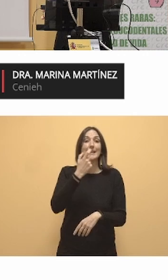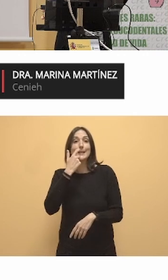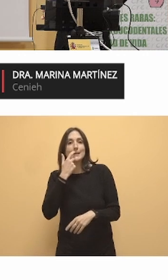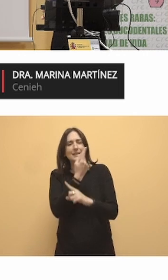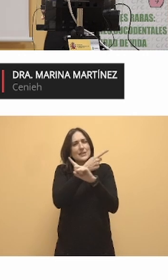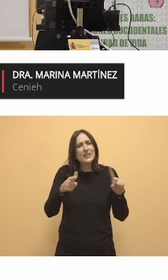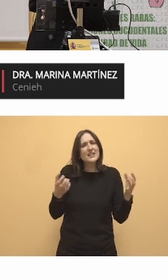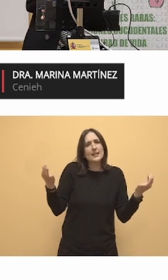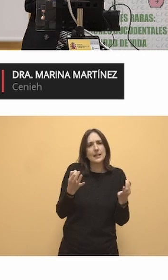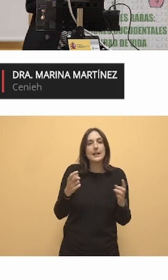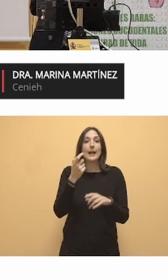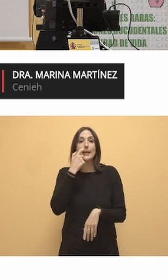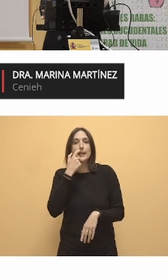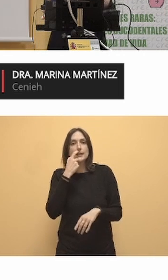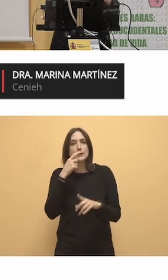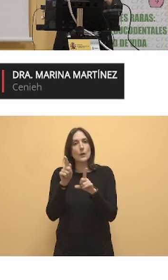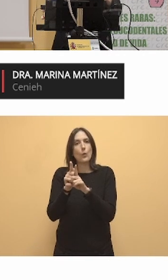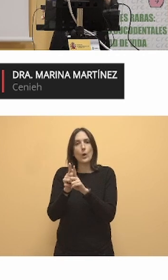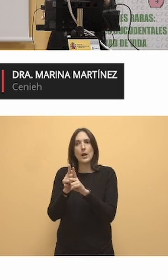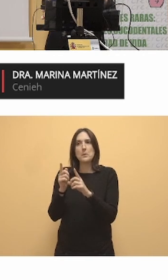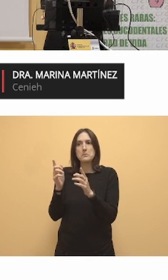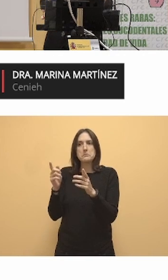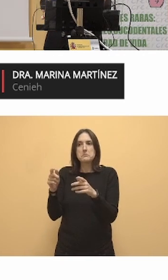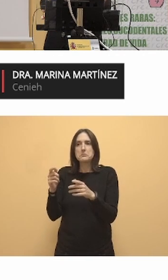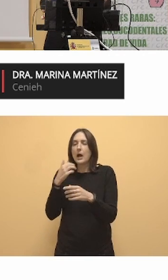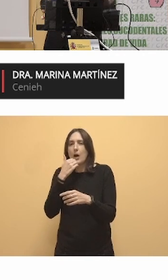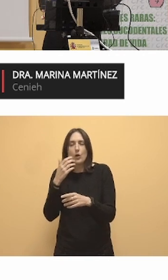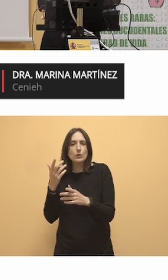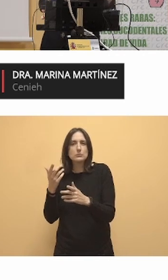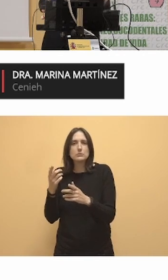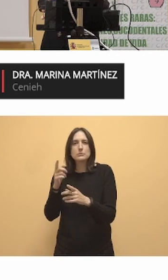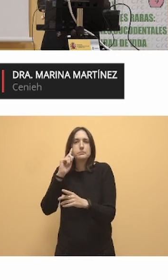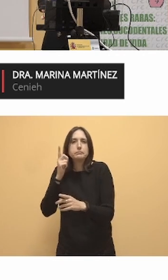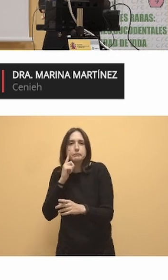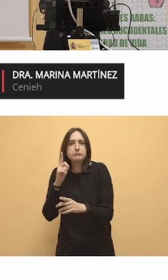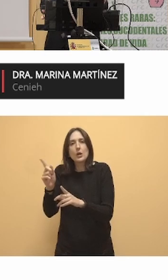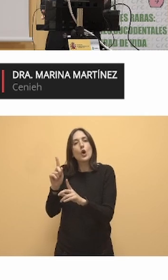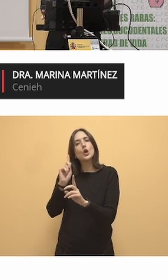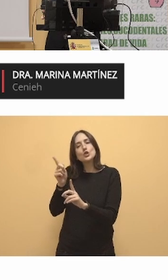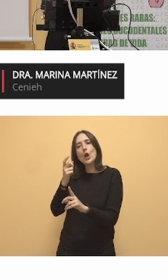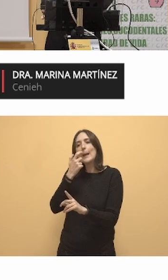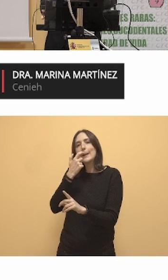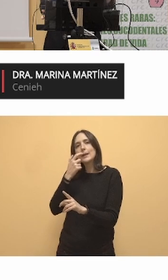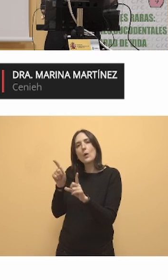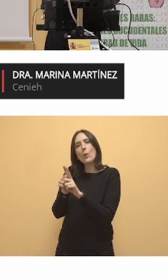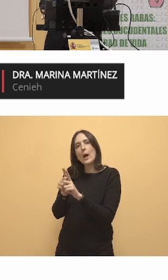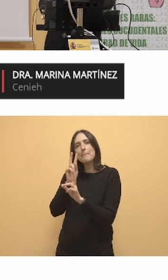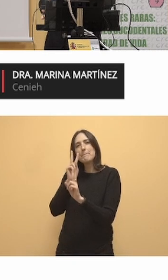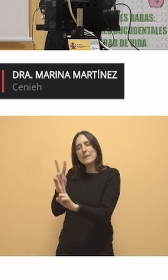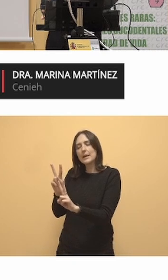no están sujetos a remodelación y, por tanto, en ellos lo que podemos encontrar es una